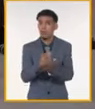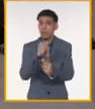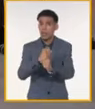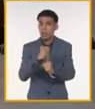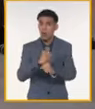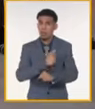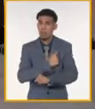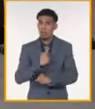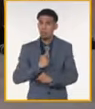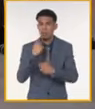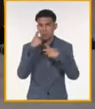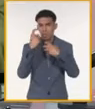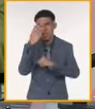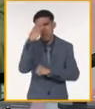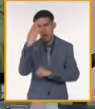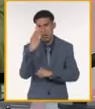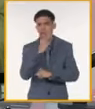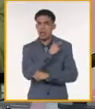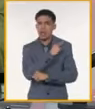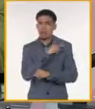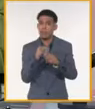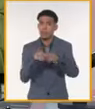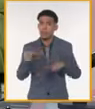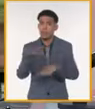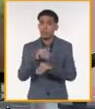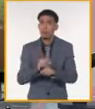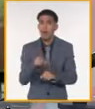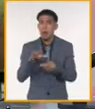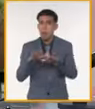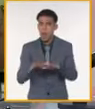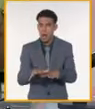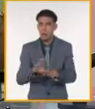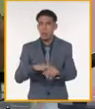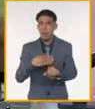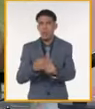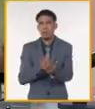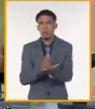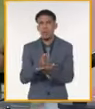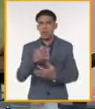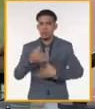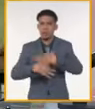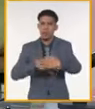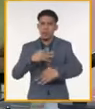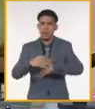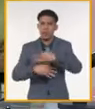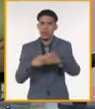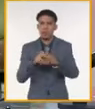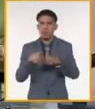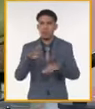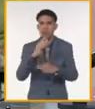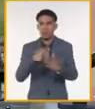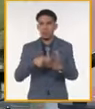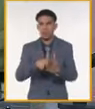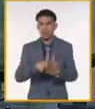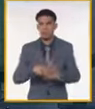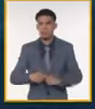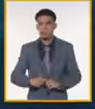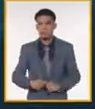importante Gracias a la ministra Marta y vamos a hacer otra pausa para ir entonces con Vladimir el ministro de finanzas y